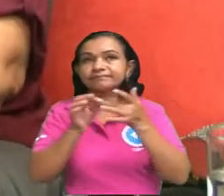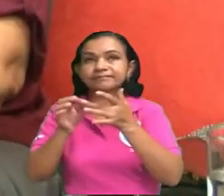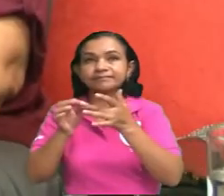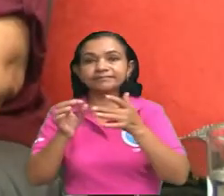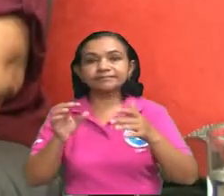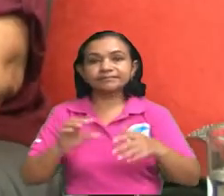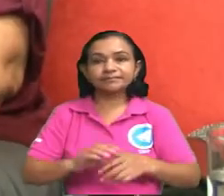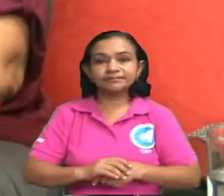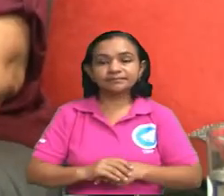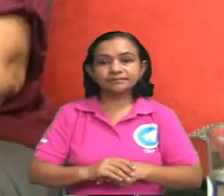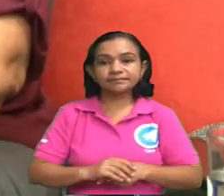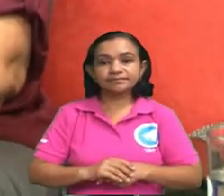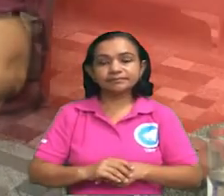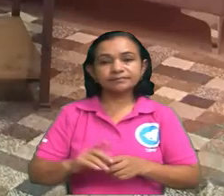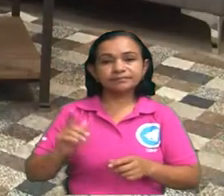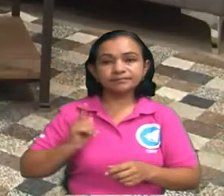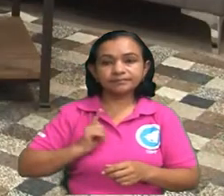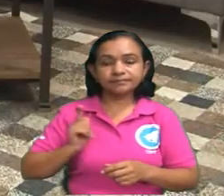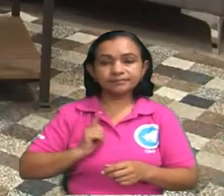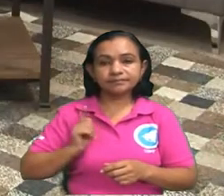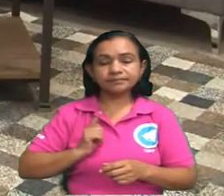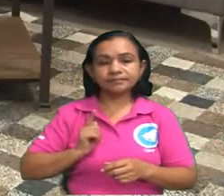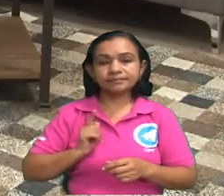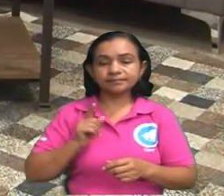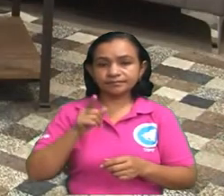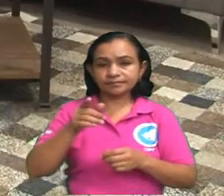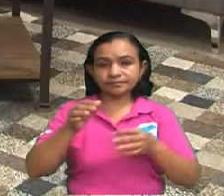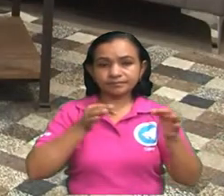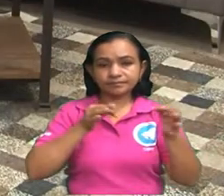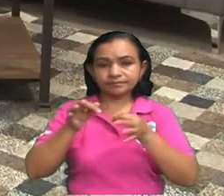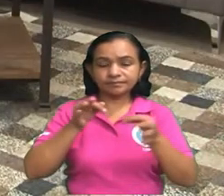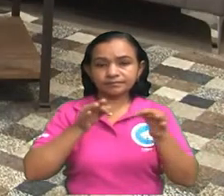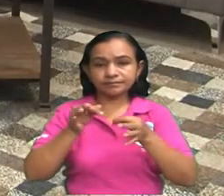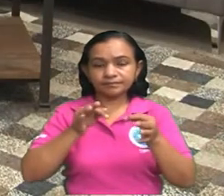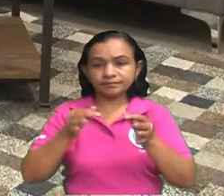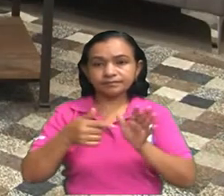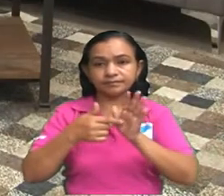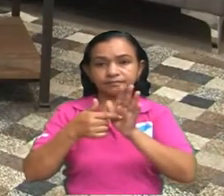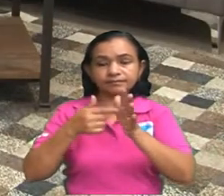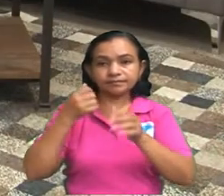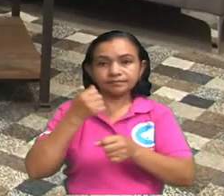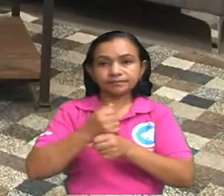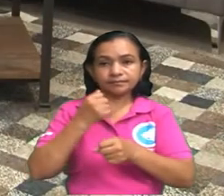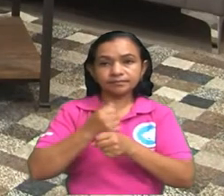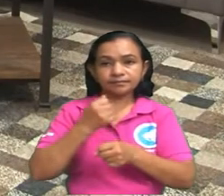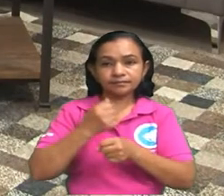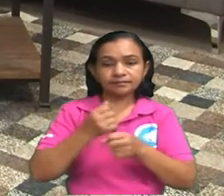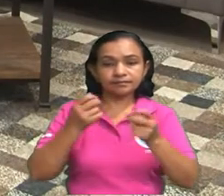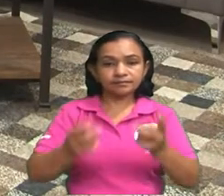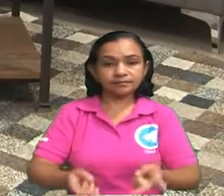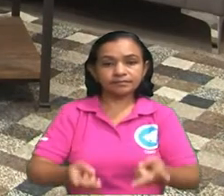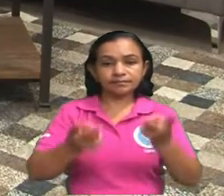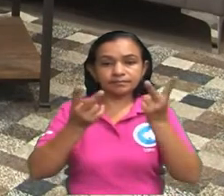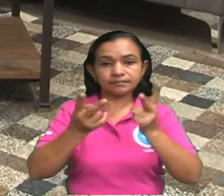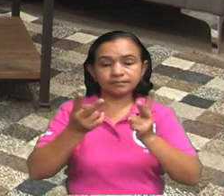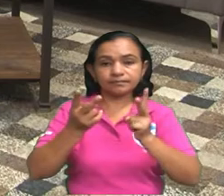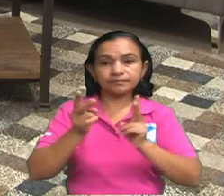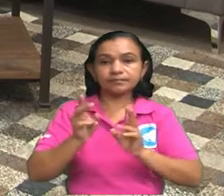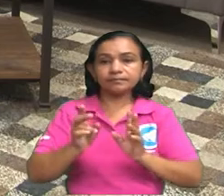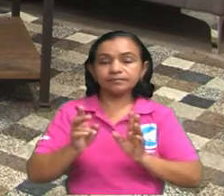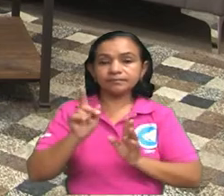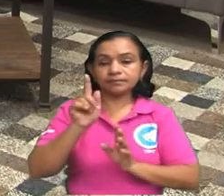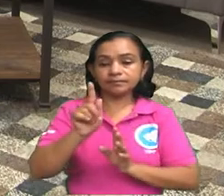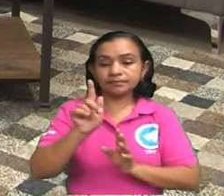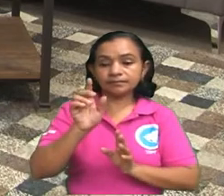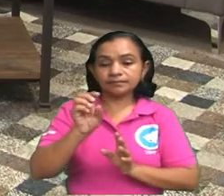es. Tenemos un reportaje, un trabajo preparado acerca de la vida del comandante